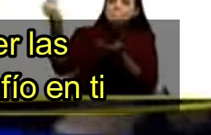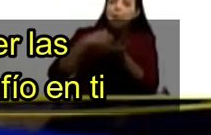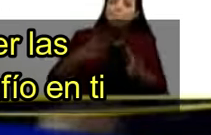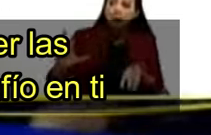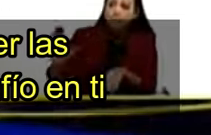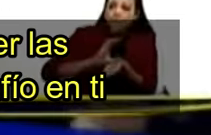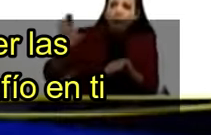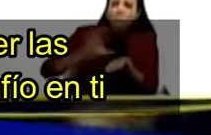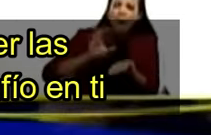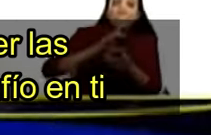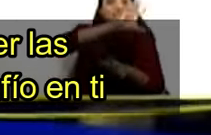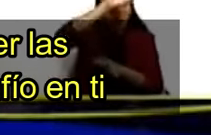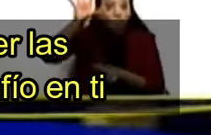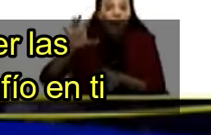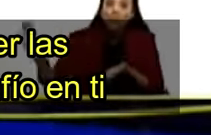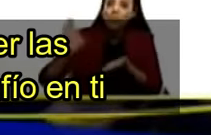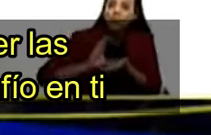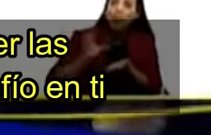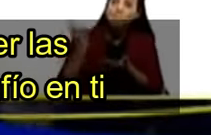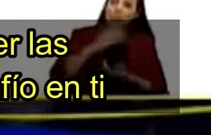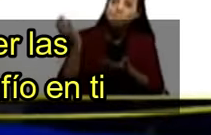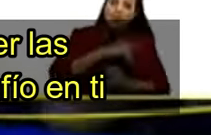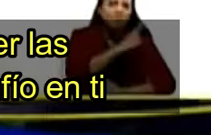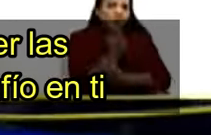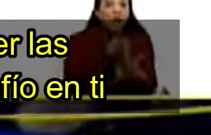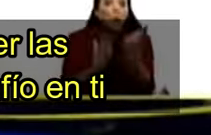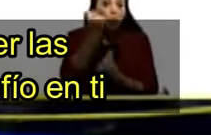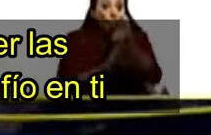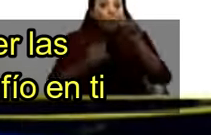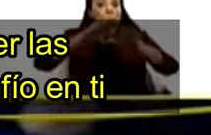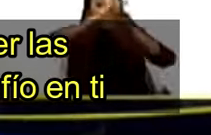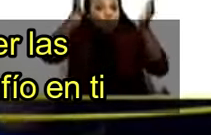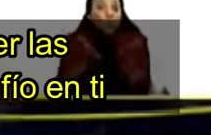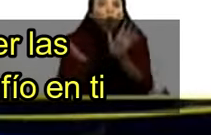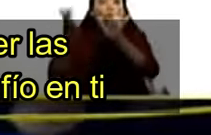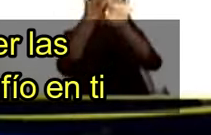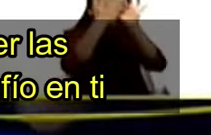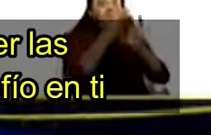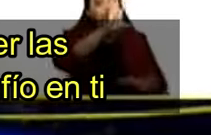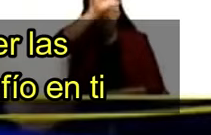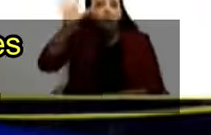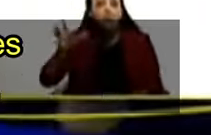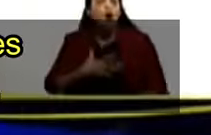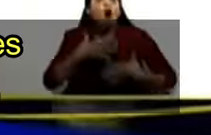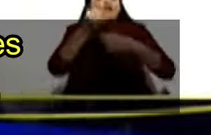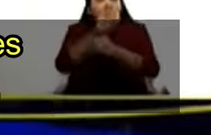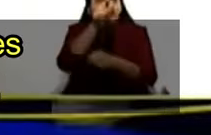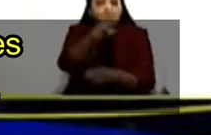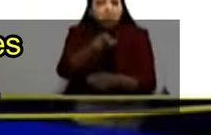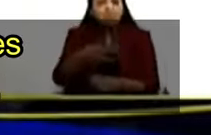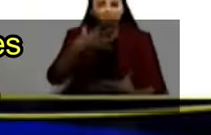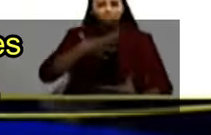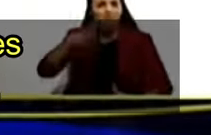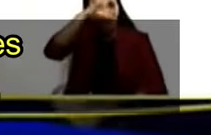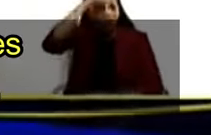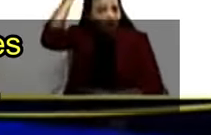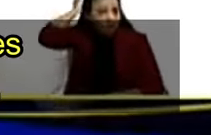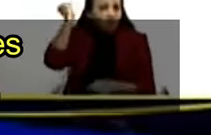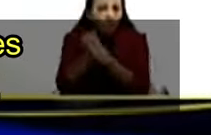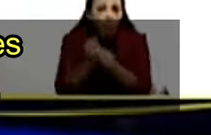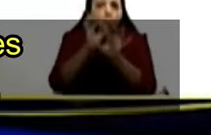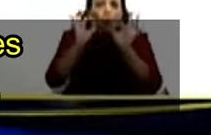inversiones y a atraer la fuerza económica del mundo. Ale, confío en ti plenamente.